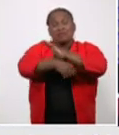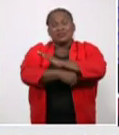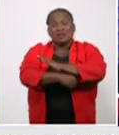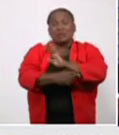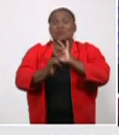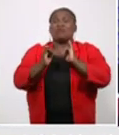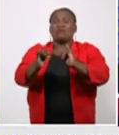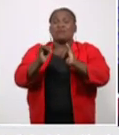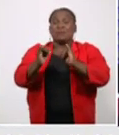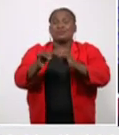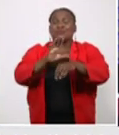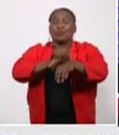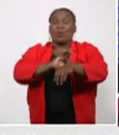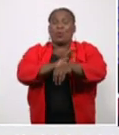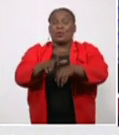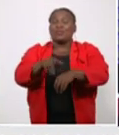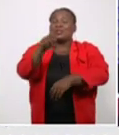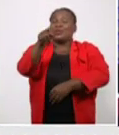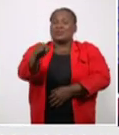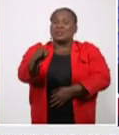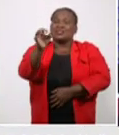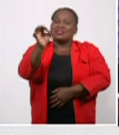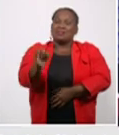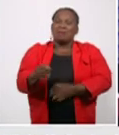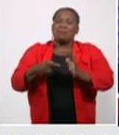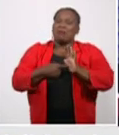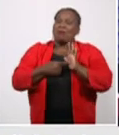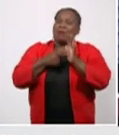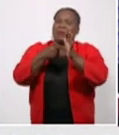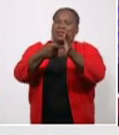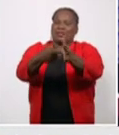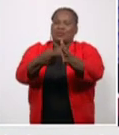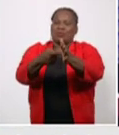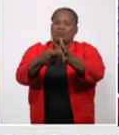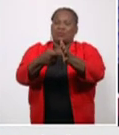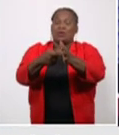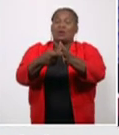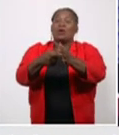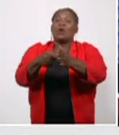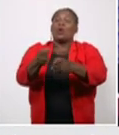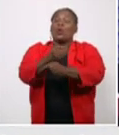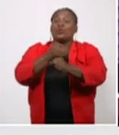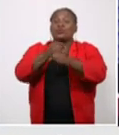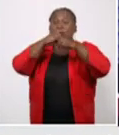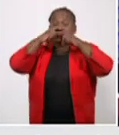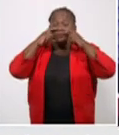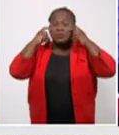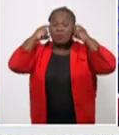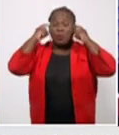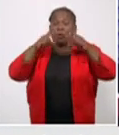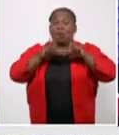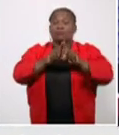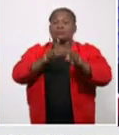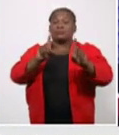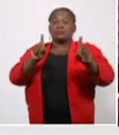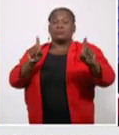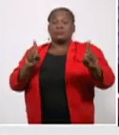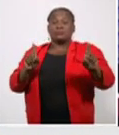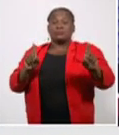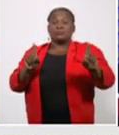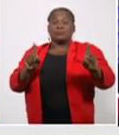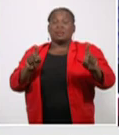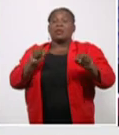de la COVID-19 y a usted siempre nuestra recomendación. Use correctamente el nasobuco, distanciamiento físico y